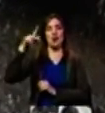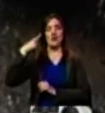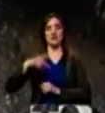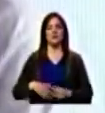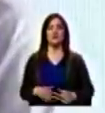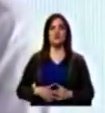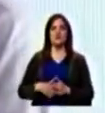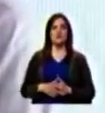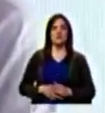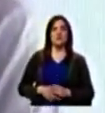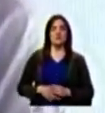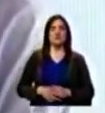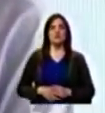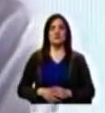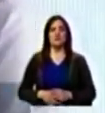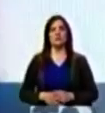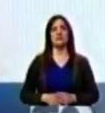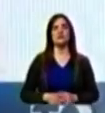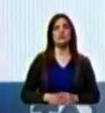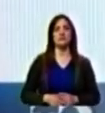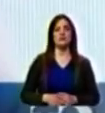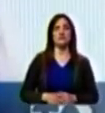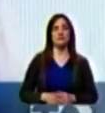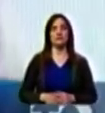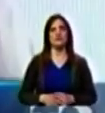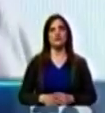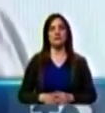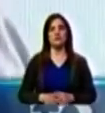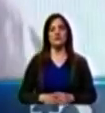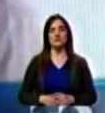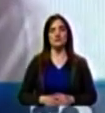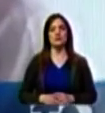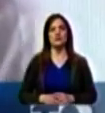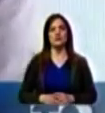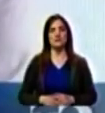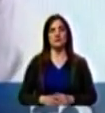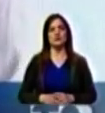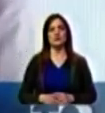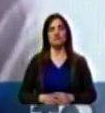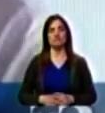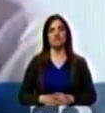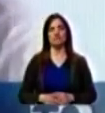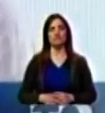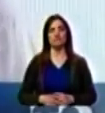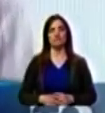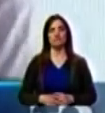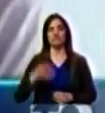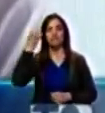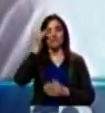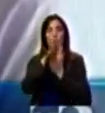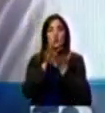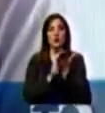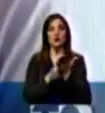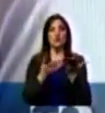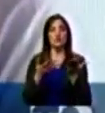Desarrollar proyectos mineros, desarrollar una industria minera no pasa única y exclusivamente por extraer el mineral, por supuesto, esa es la idea principal, esa es la idea del